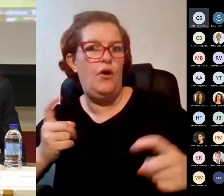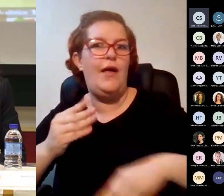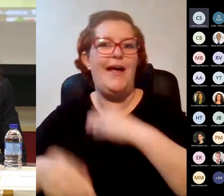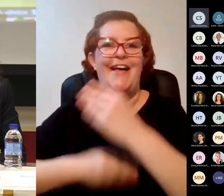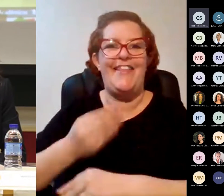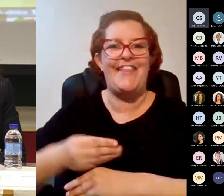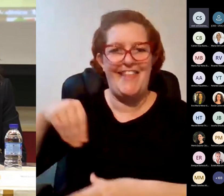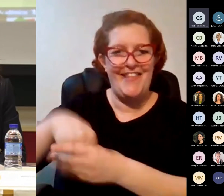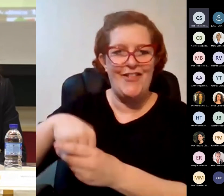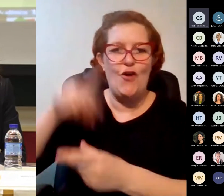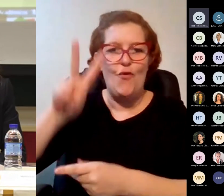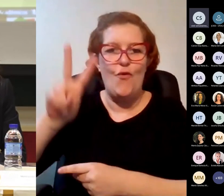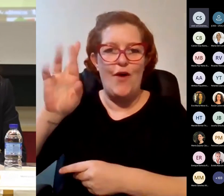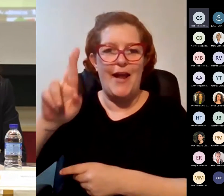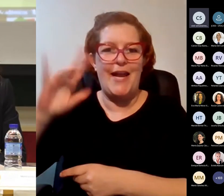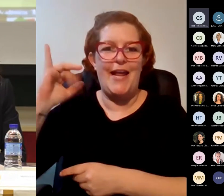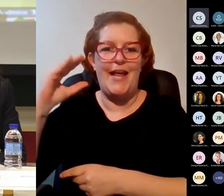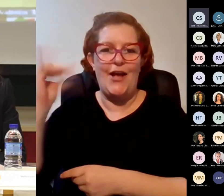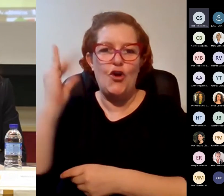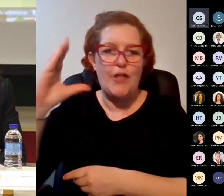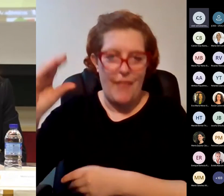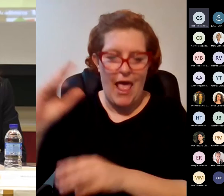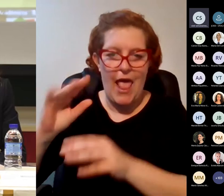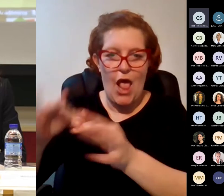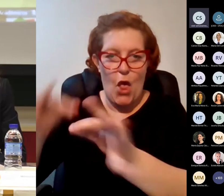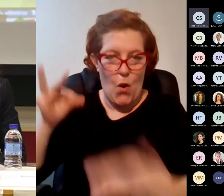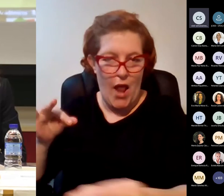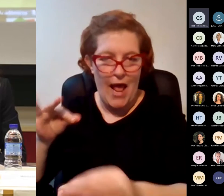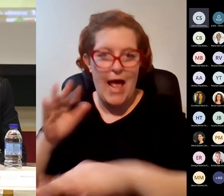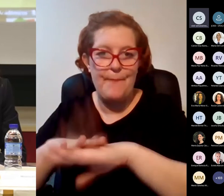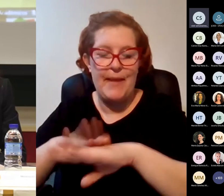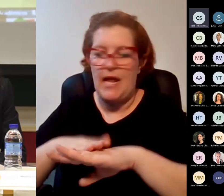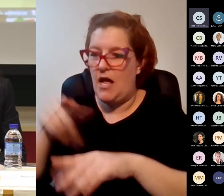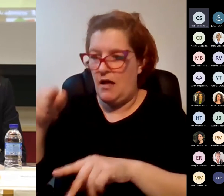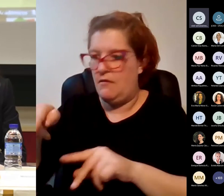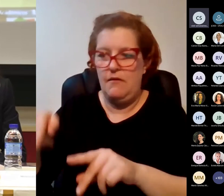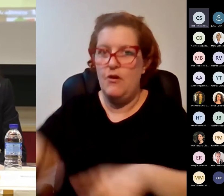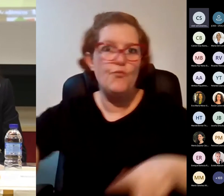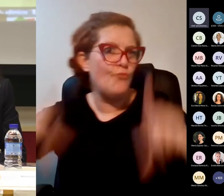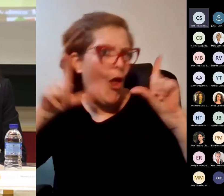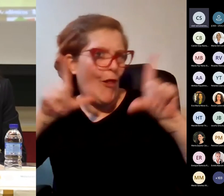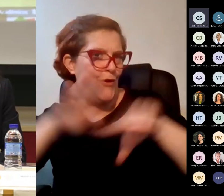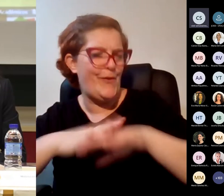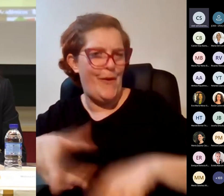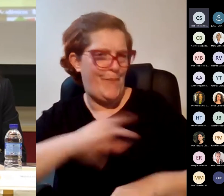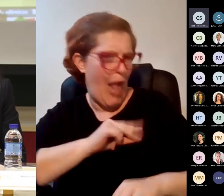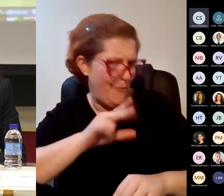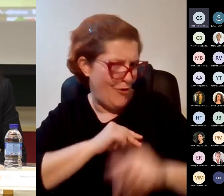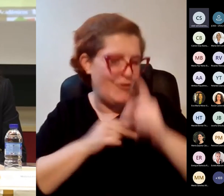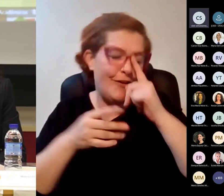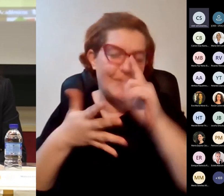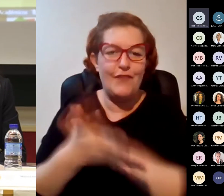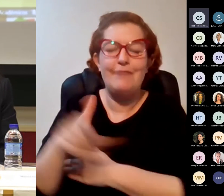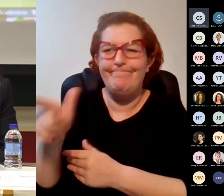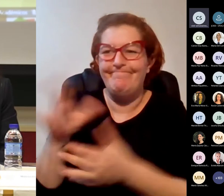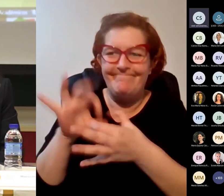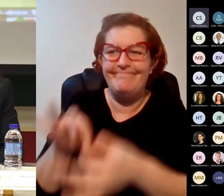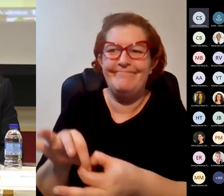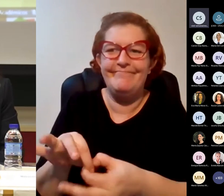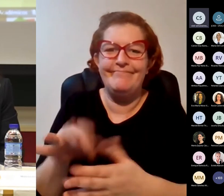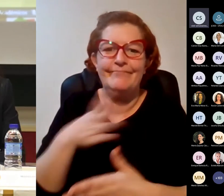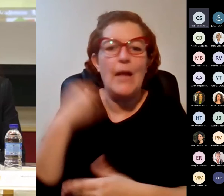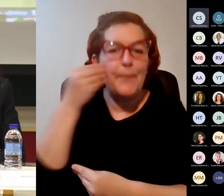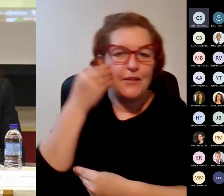de europa de online de protagonizar estos premios y bueno pues en este sentido queremos desde